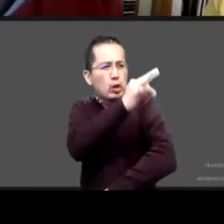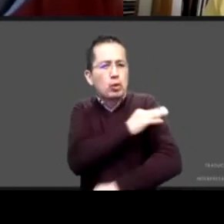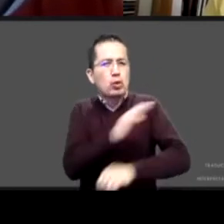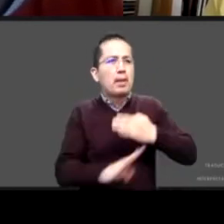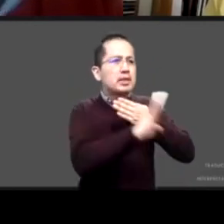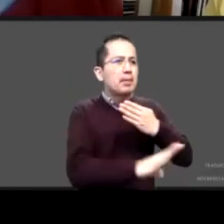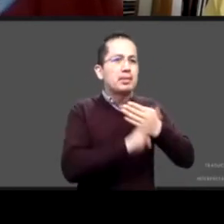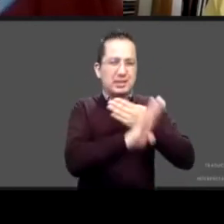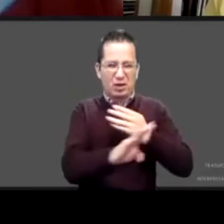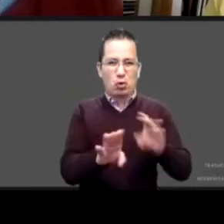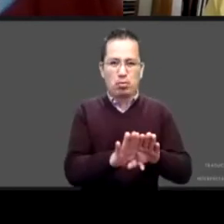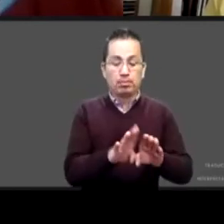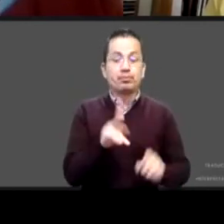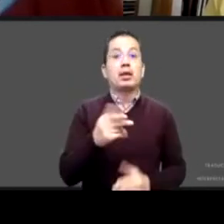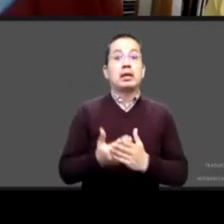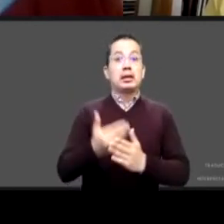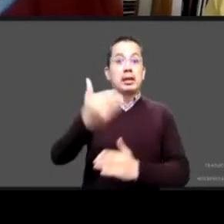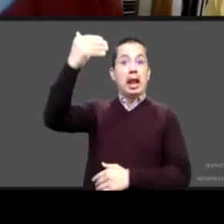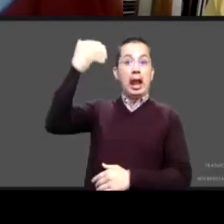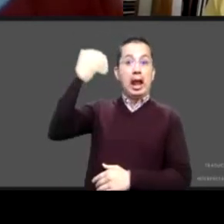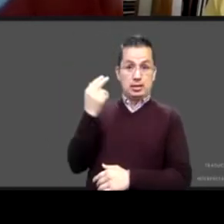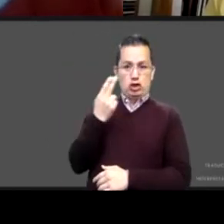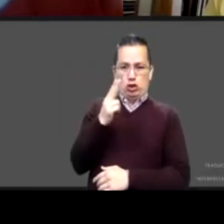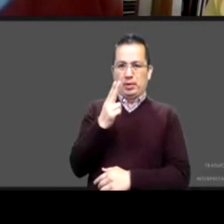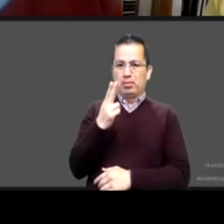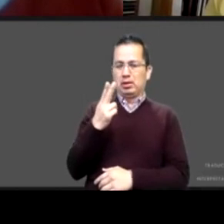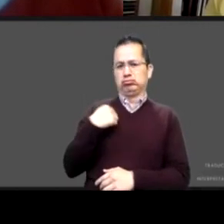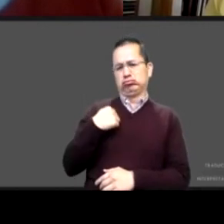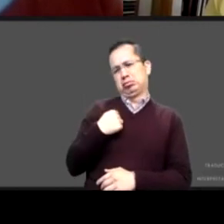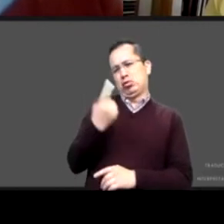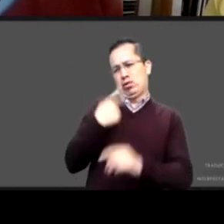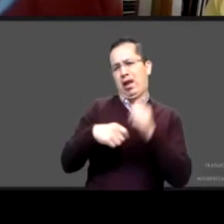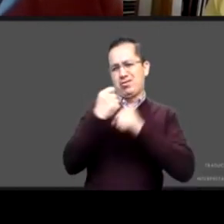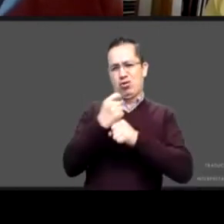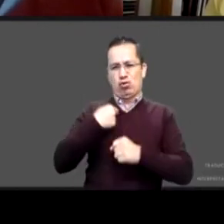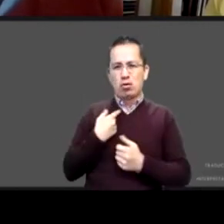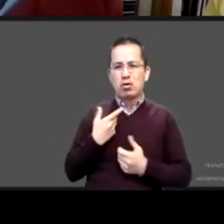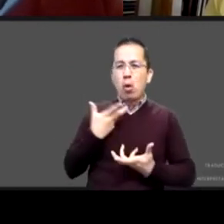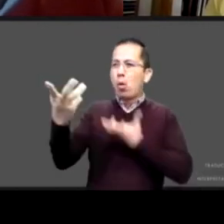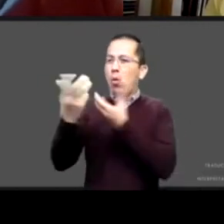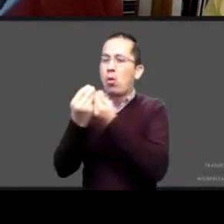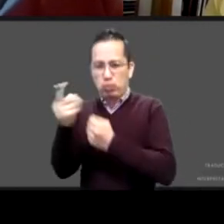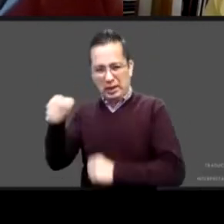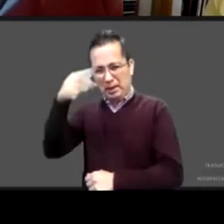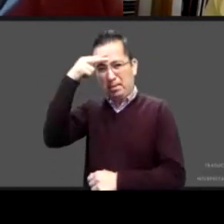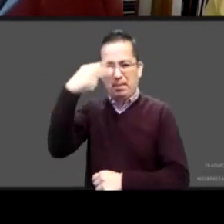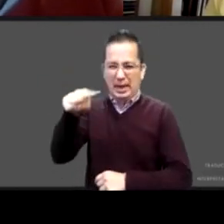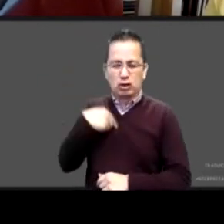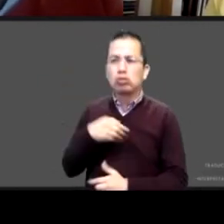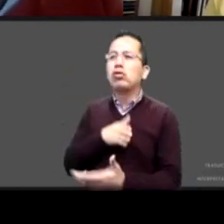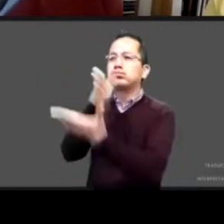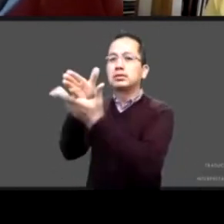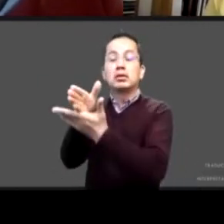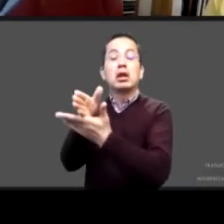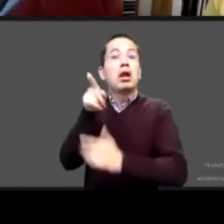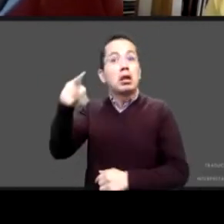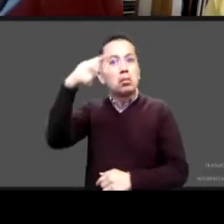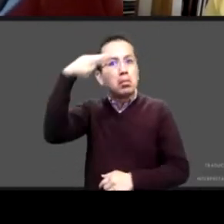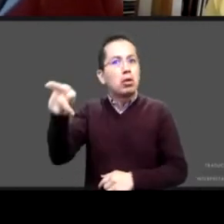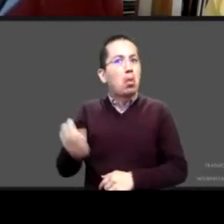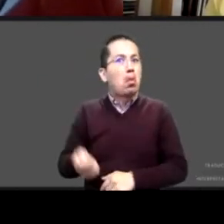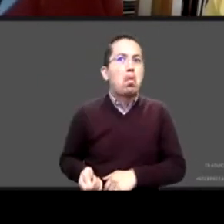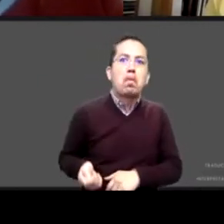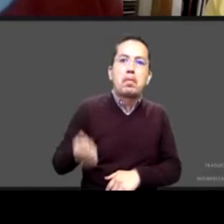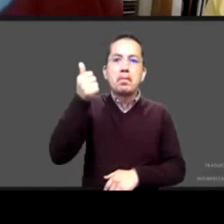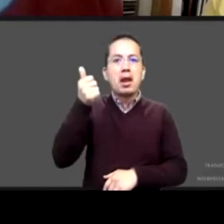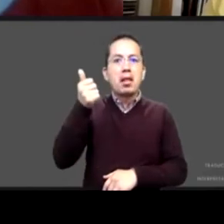México elaboró la primera vacuna y el primer tratamiento contra el adultocentrismo. Y los invito a ver en nuestra